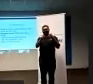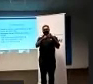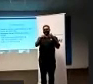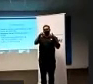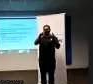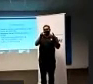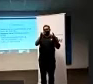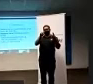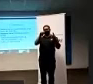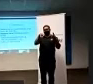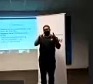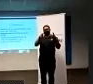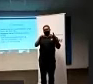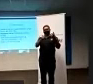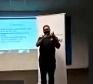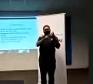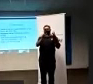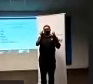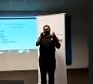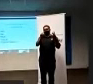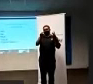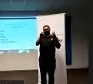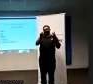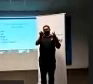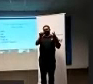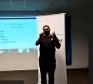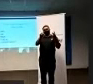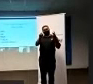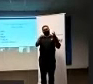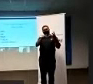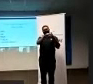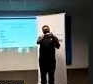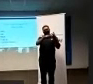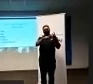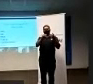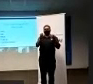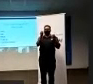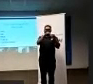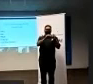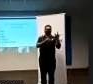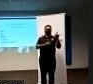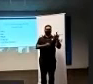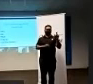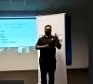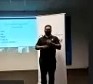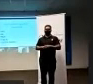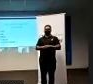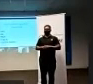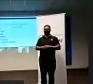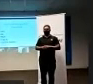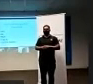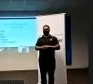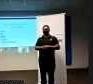fosfato, el salino fosfato. Siguiente. Su uso de emergencia